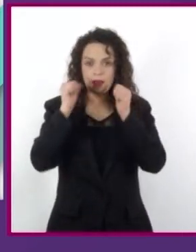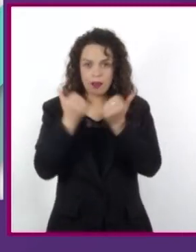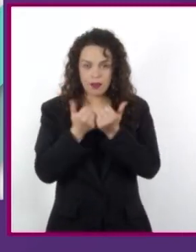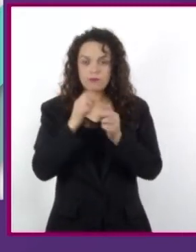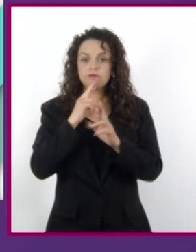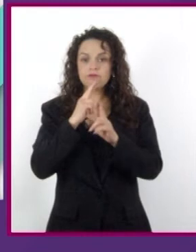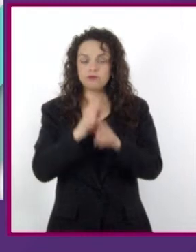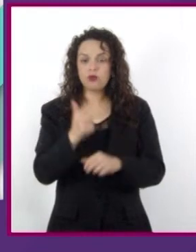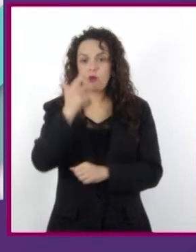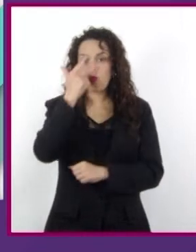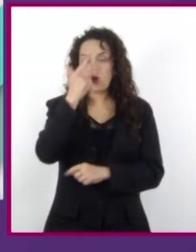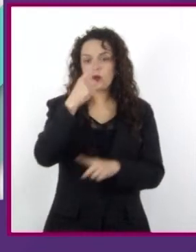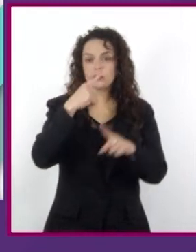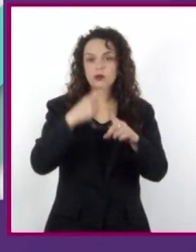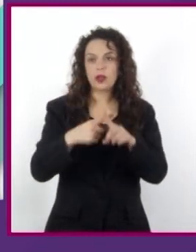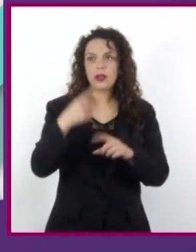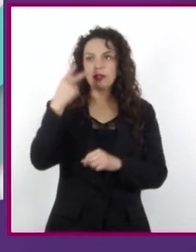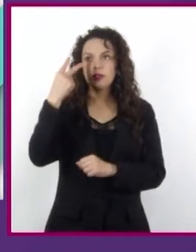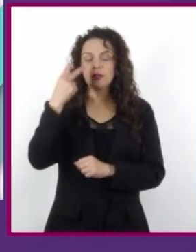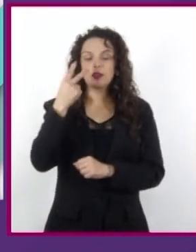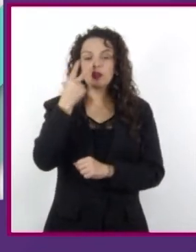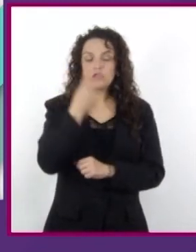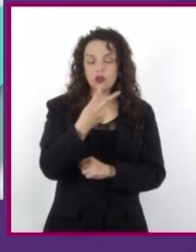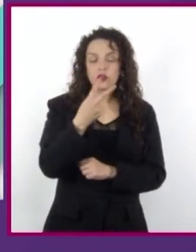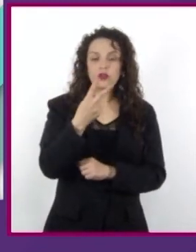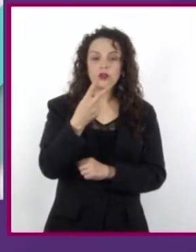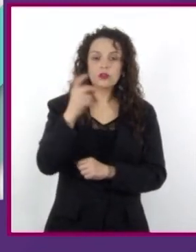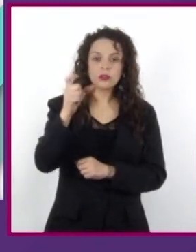al cuadrado, más 12xy.